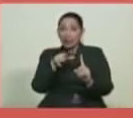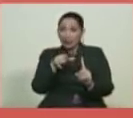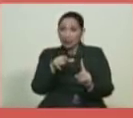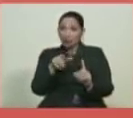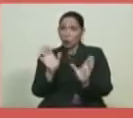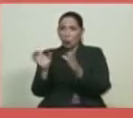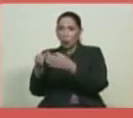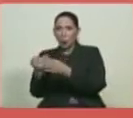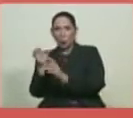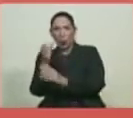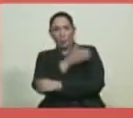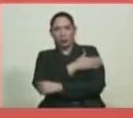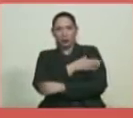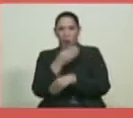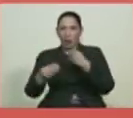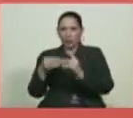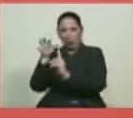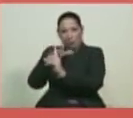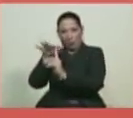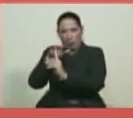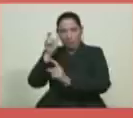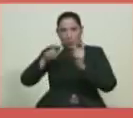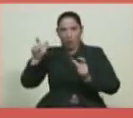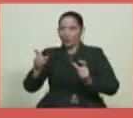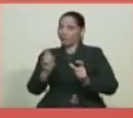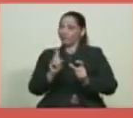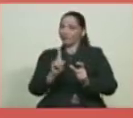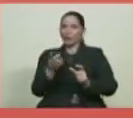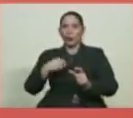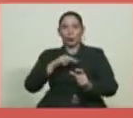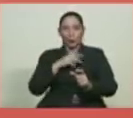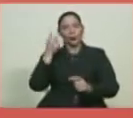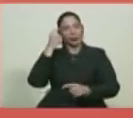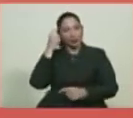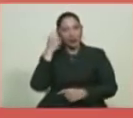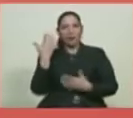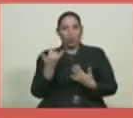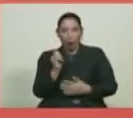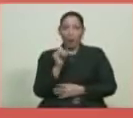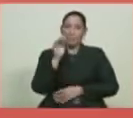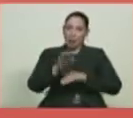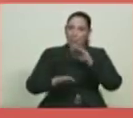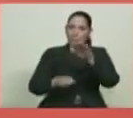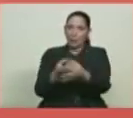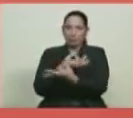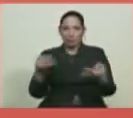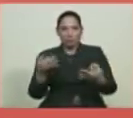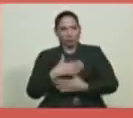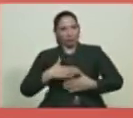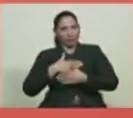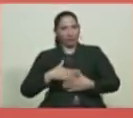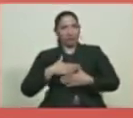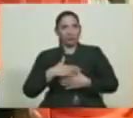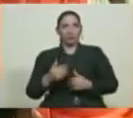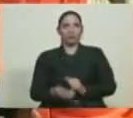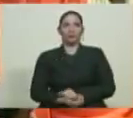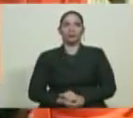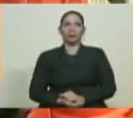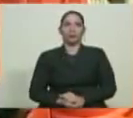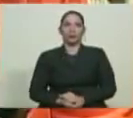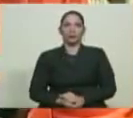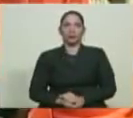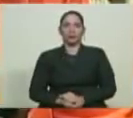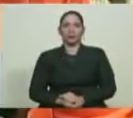perfectamente bien la rueda del equilibrio económico en Venezuela y va de manera indefectible a dirigirse hacia